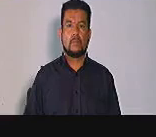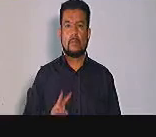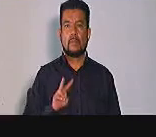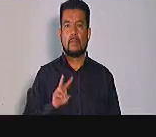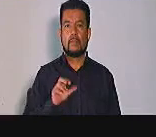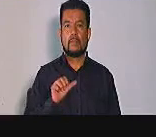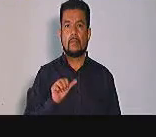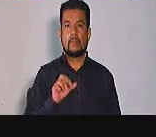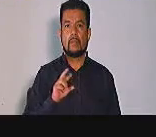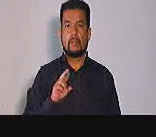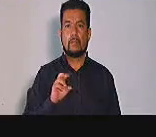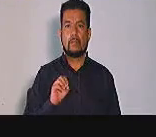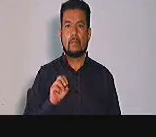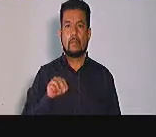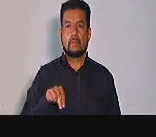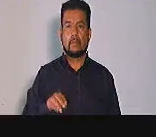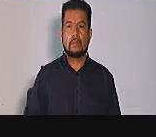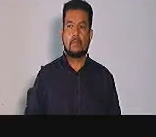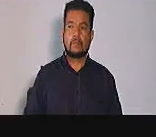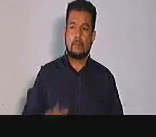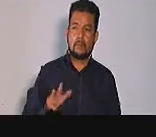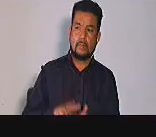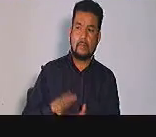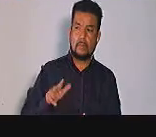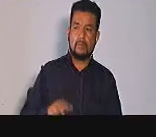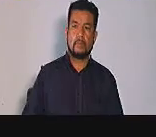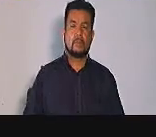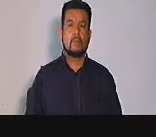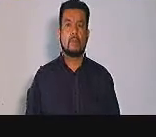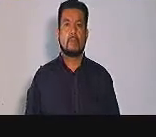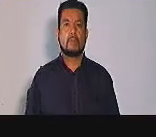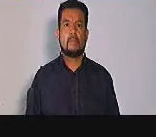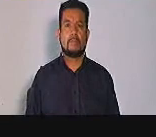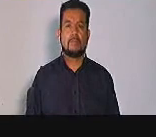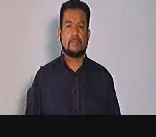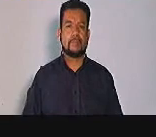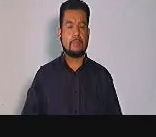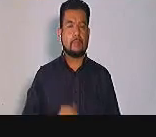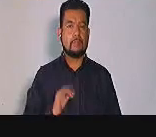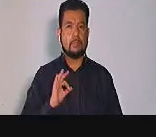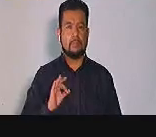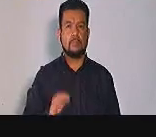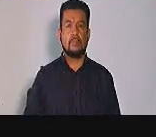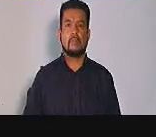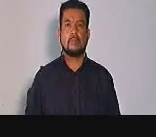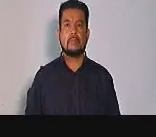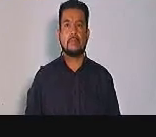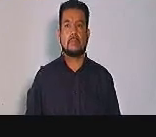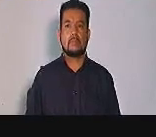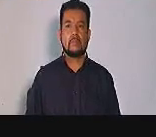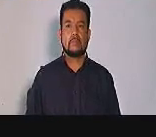Barón Ochoa Ferney. Aprobado. O sea, el Barón vota sí, copiado.